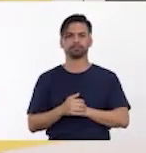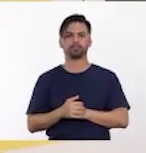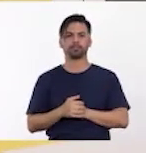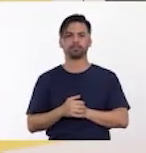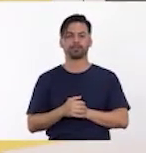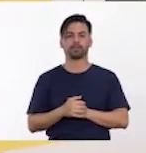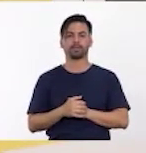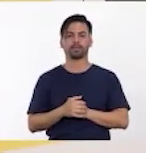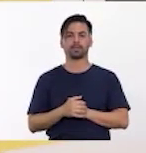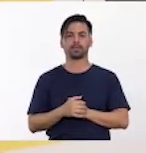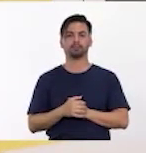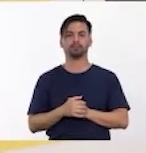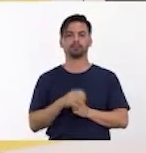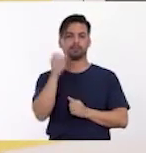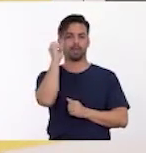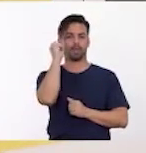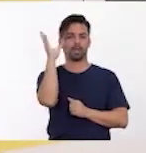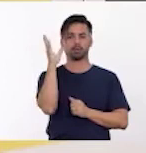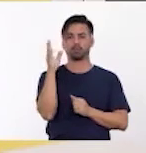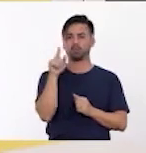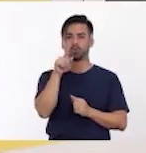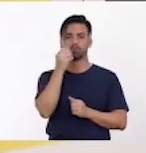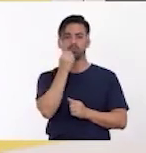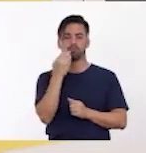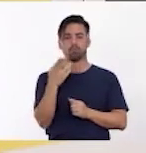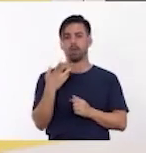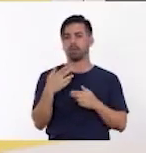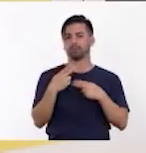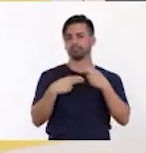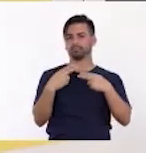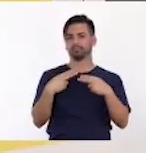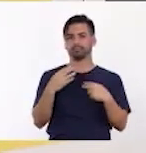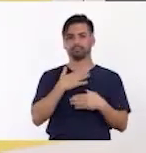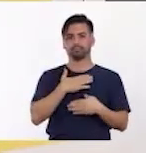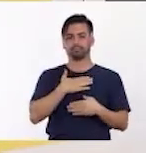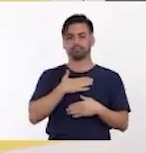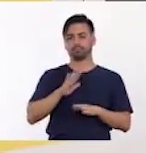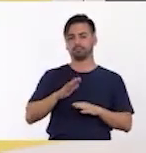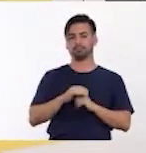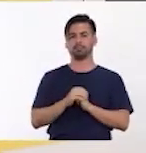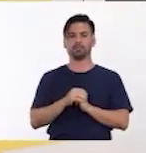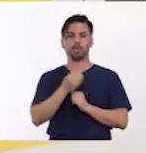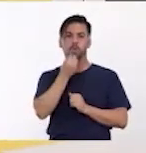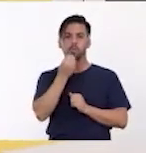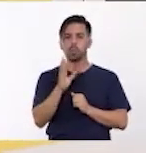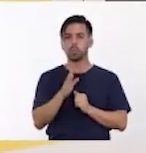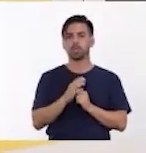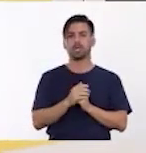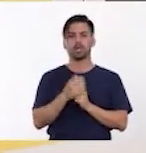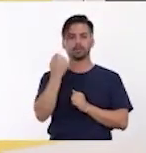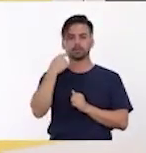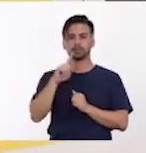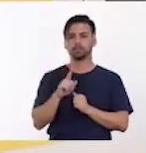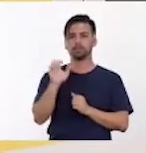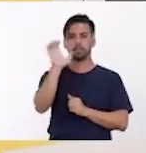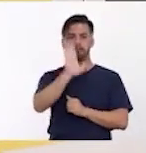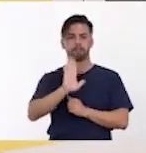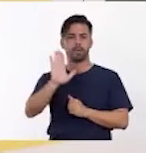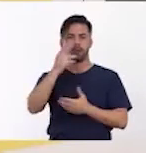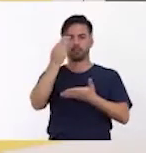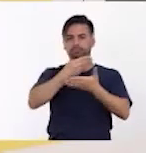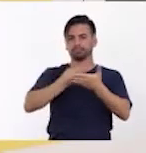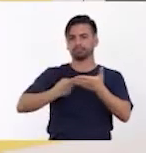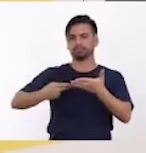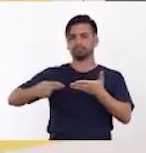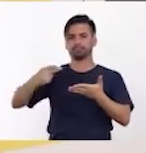con forma concreta, con creaciones, con esquemas, con un mapa que represente quizás un ambiente muy bello, muy